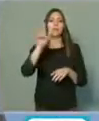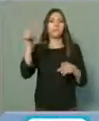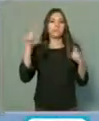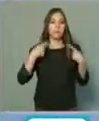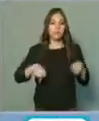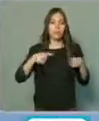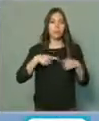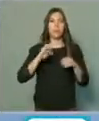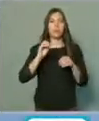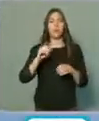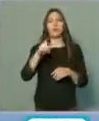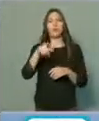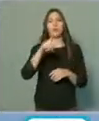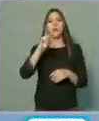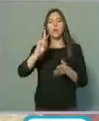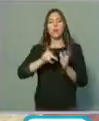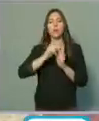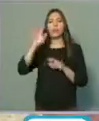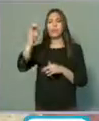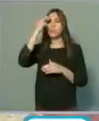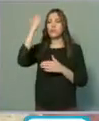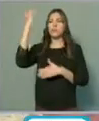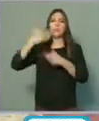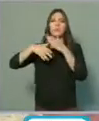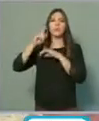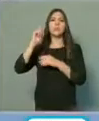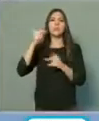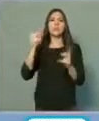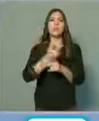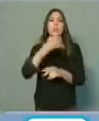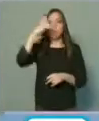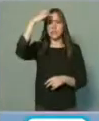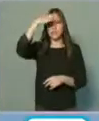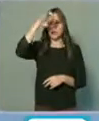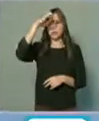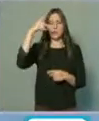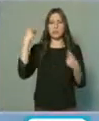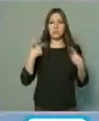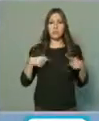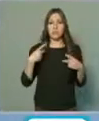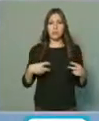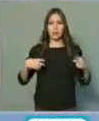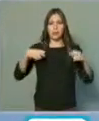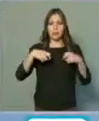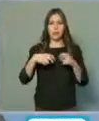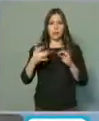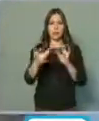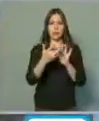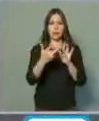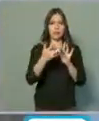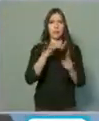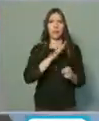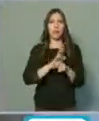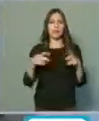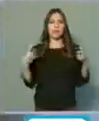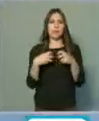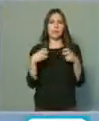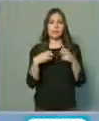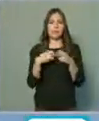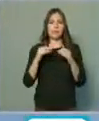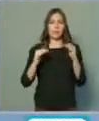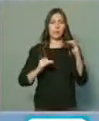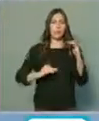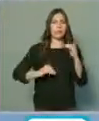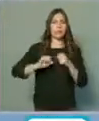esta experiencia pasada. Puedo incluso tener con alguna herramienta de biofeedback a la persona que conecte con los niveles de estrés que se le están